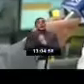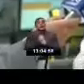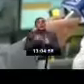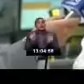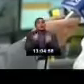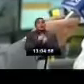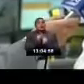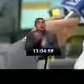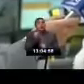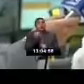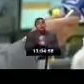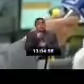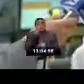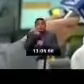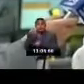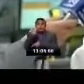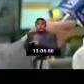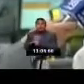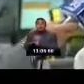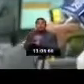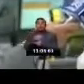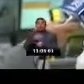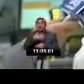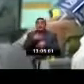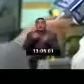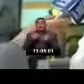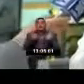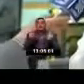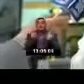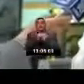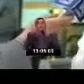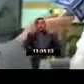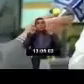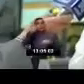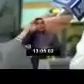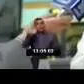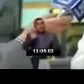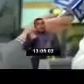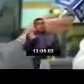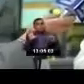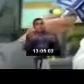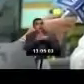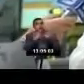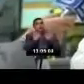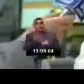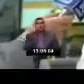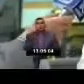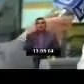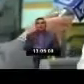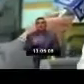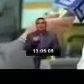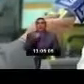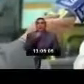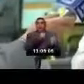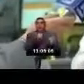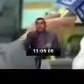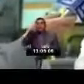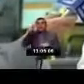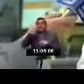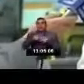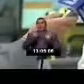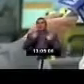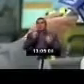AME es que esas ordenanzas sean obviamente coherentes con el tema de semáforos y que no tenga sino una organización nacional,